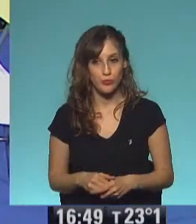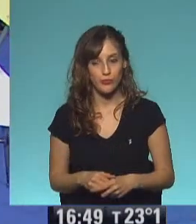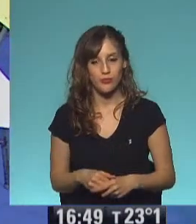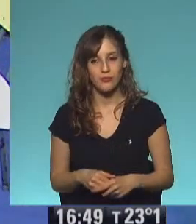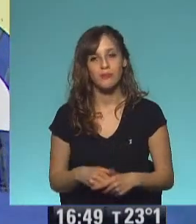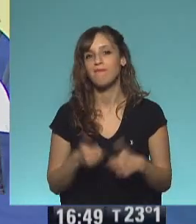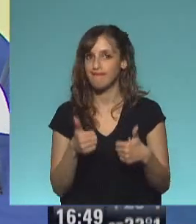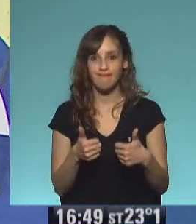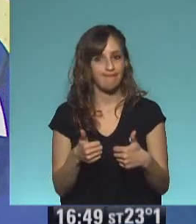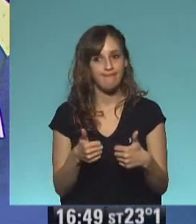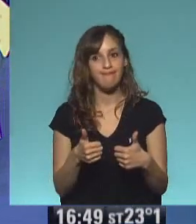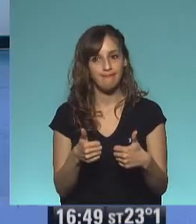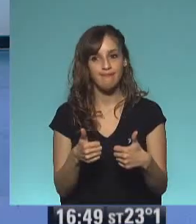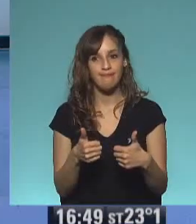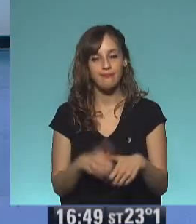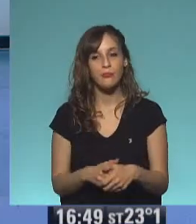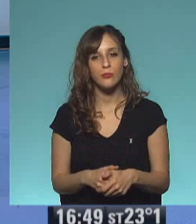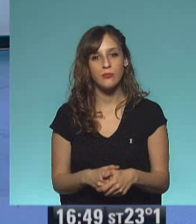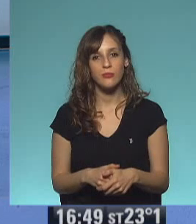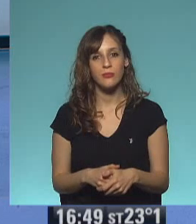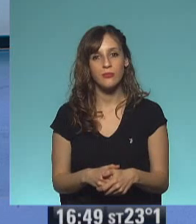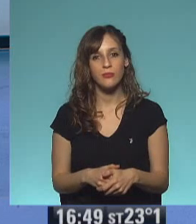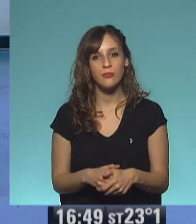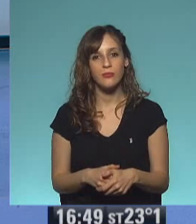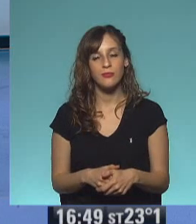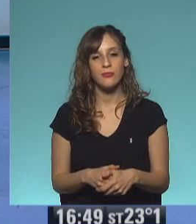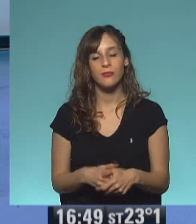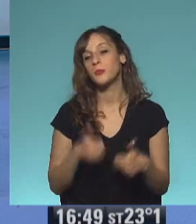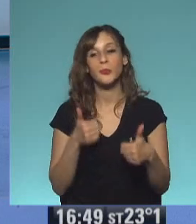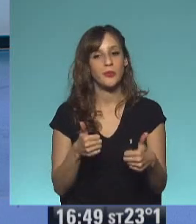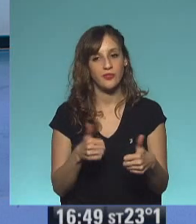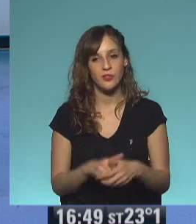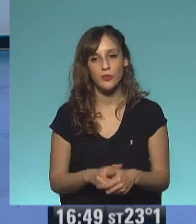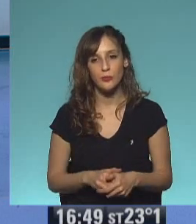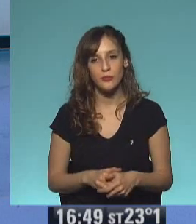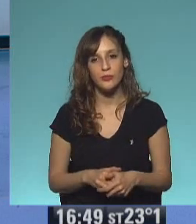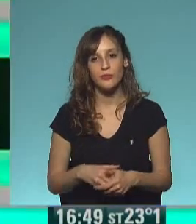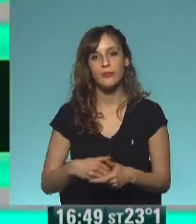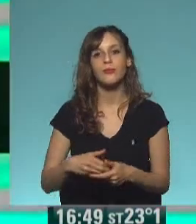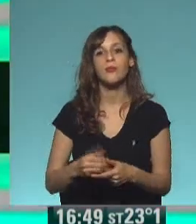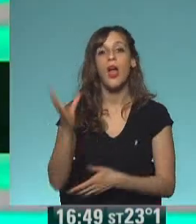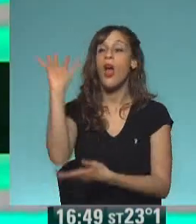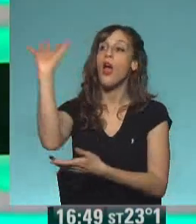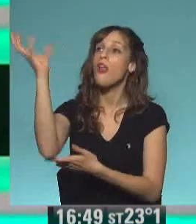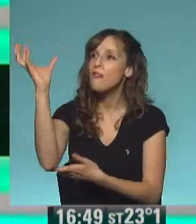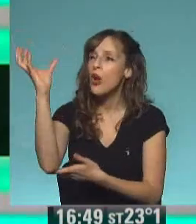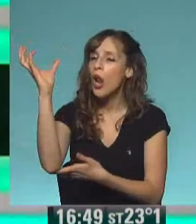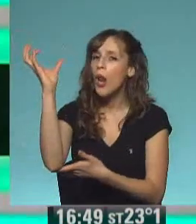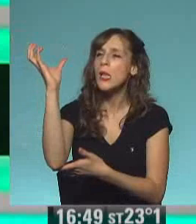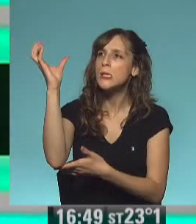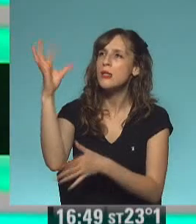llamas alza para la ladera y para acabar la rama la llama salta activa bien